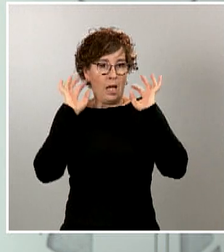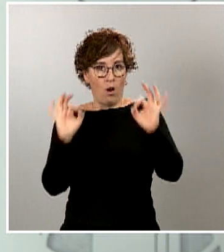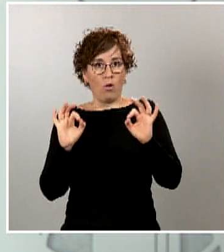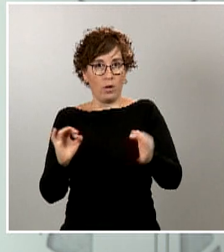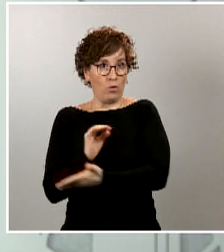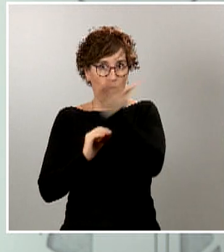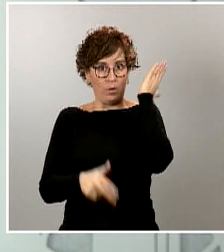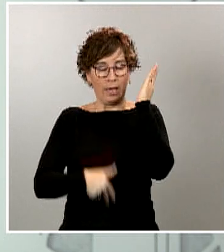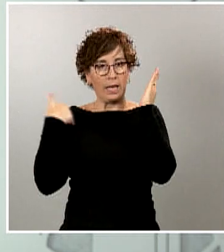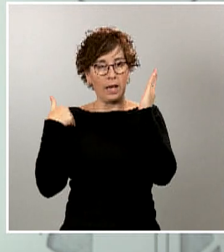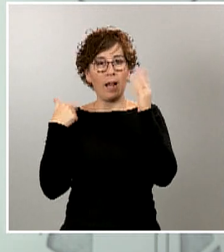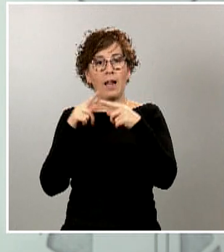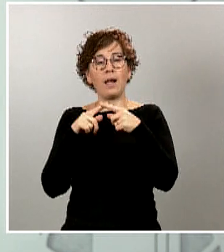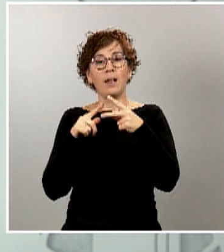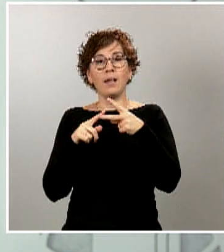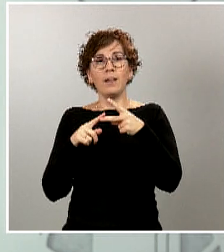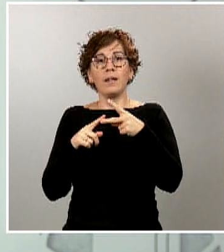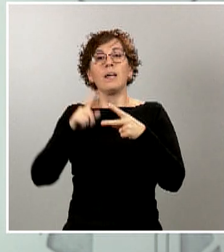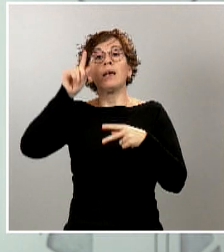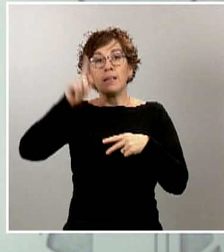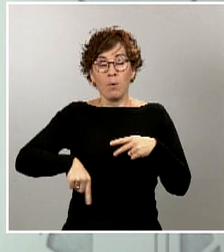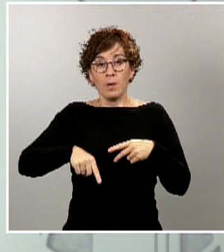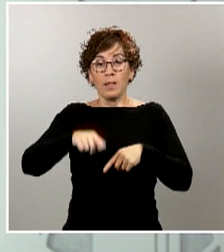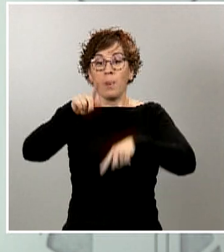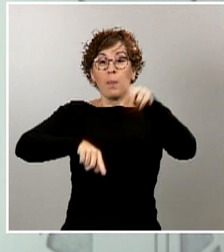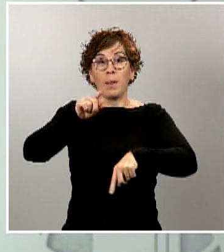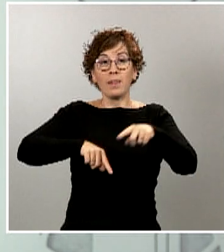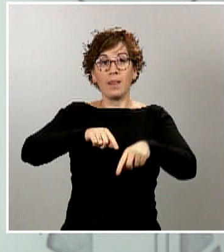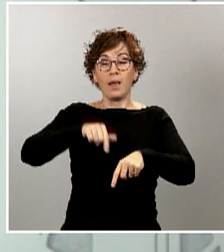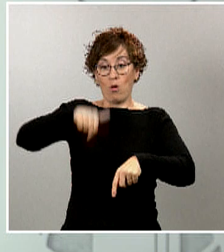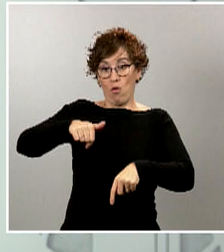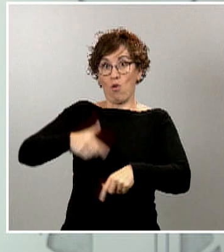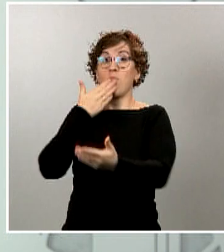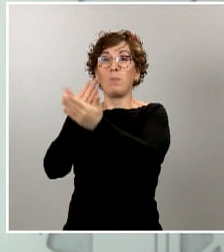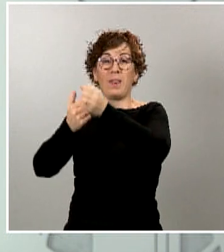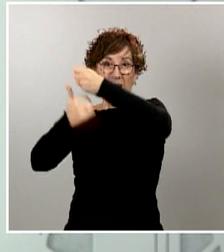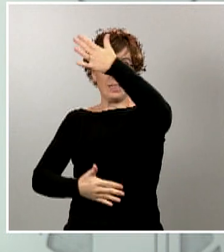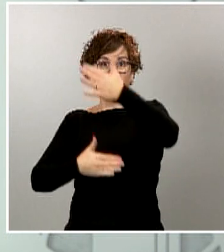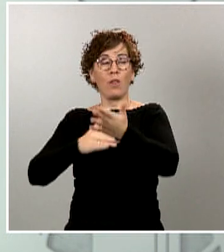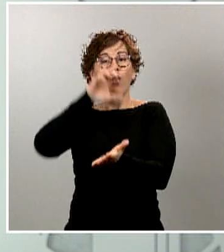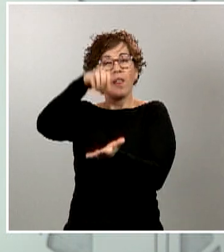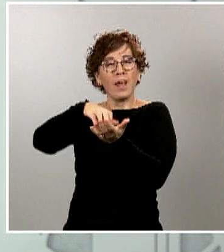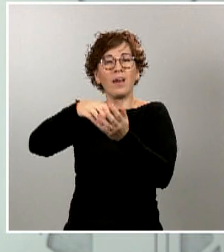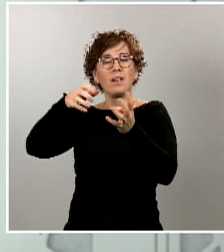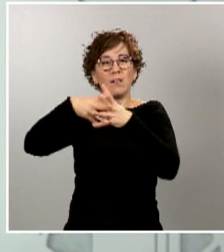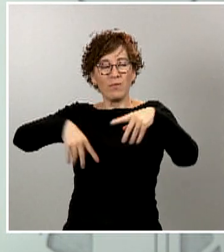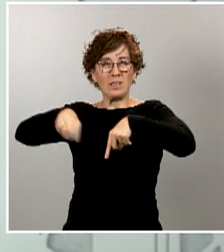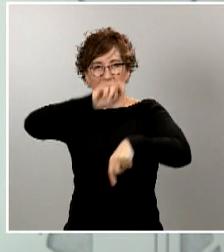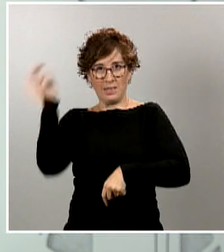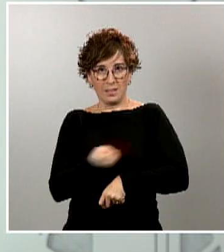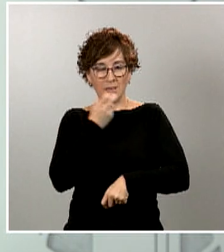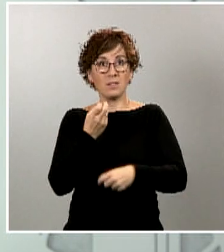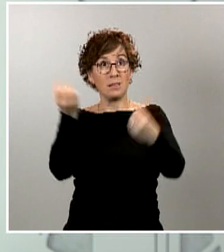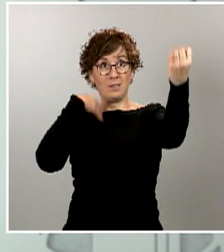y la medida de solicitar este listado hoy a los presidentes de comunidades autónomas pretende tener previstos todos los escenarios y